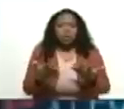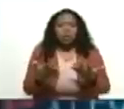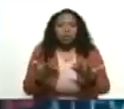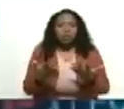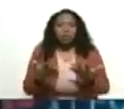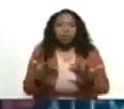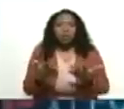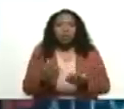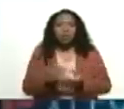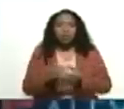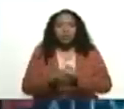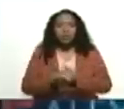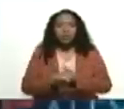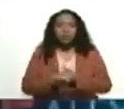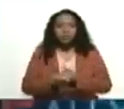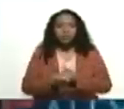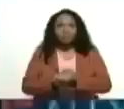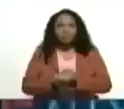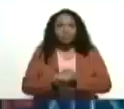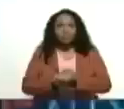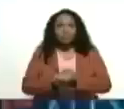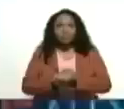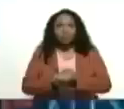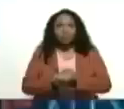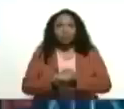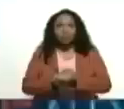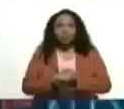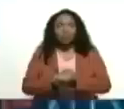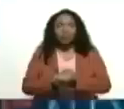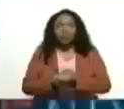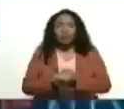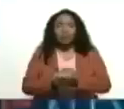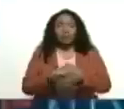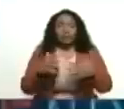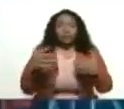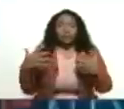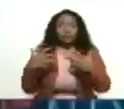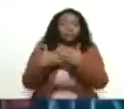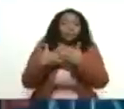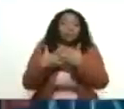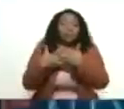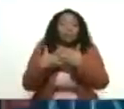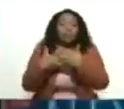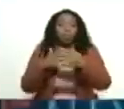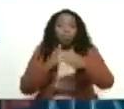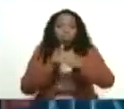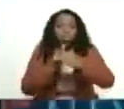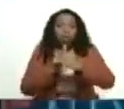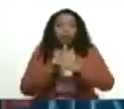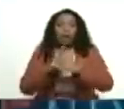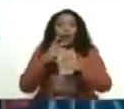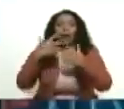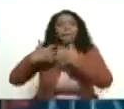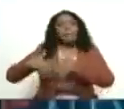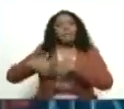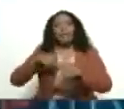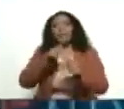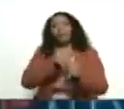economía. El colapso de nuestra industria petrolera. El